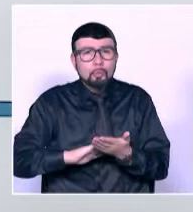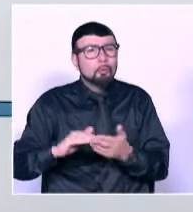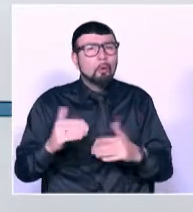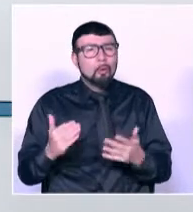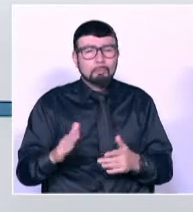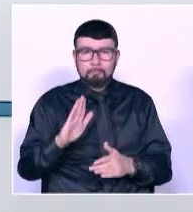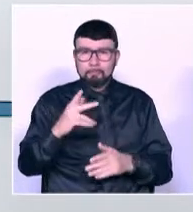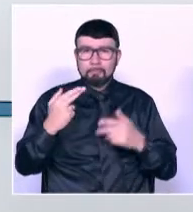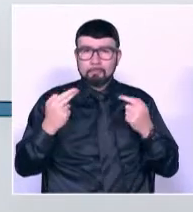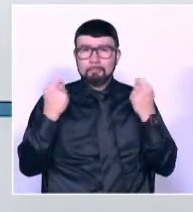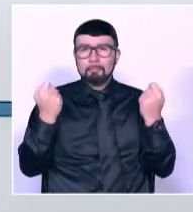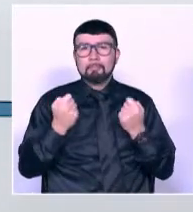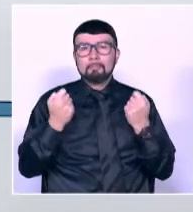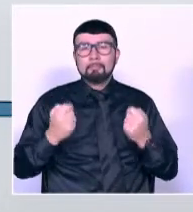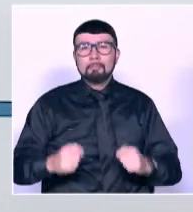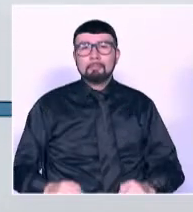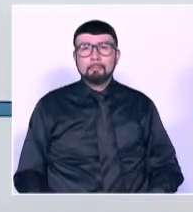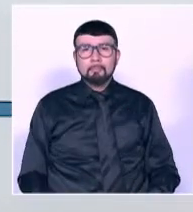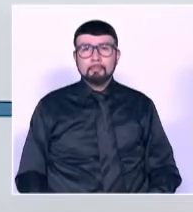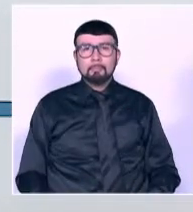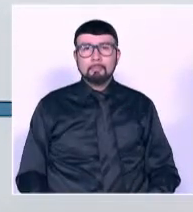a ir a este corte y ya volvemos.